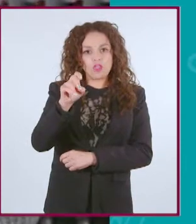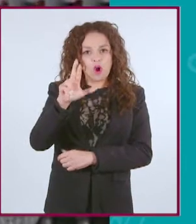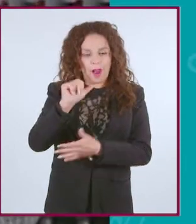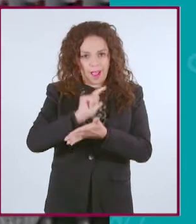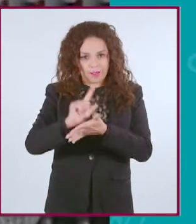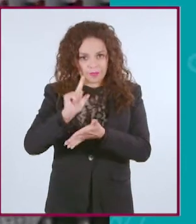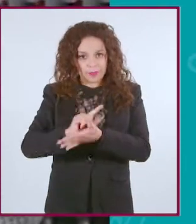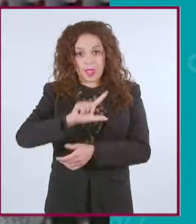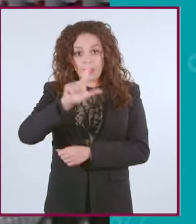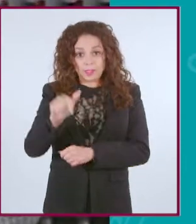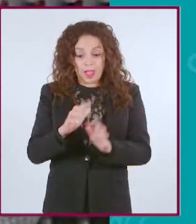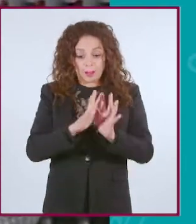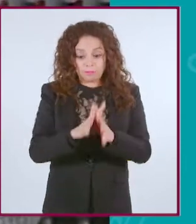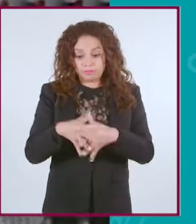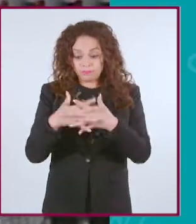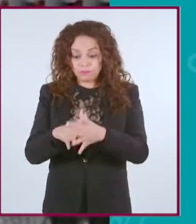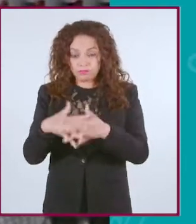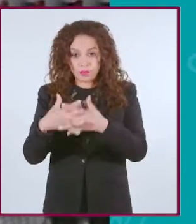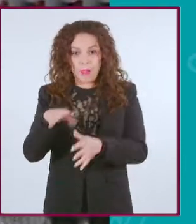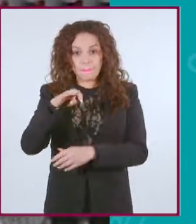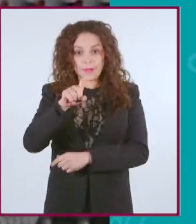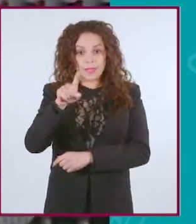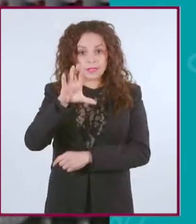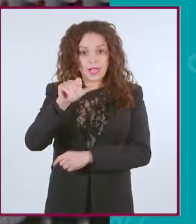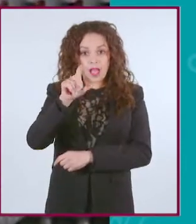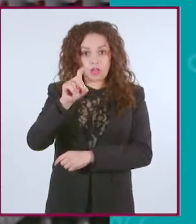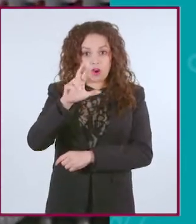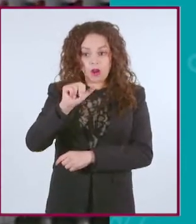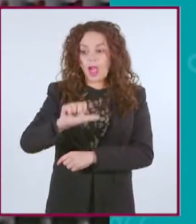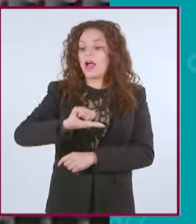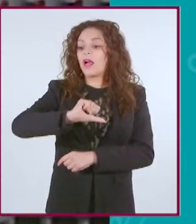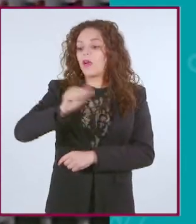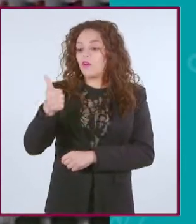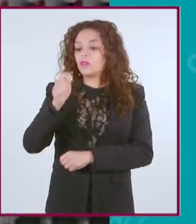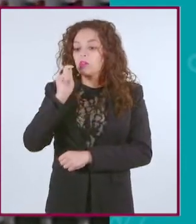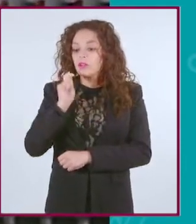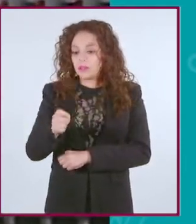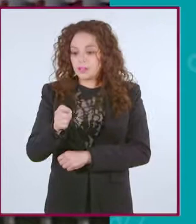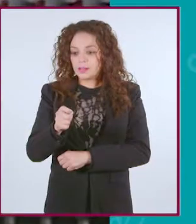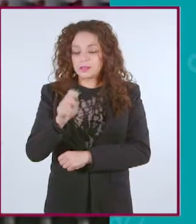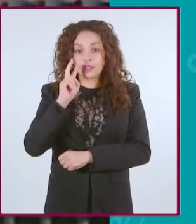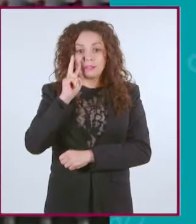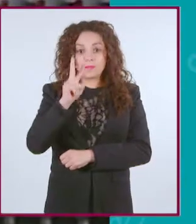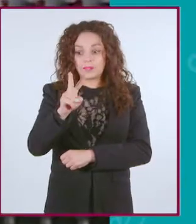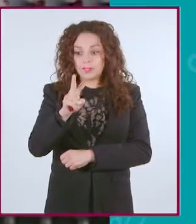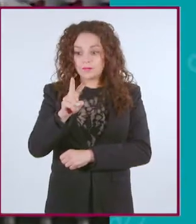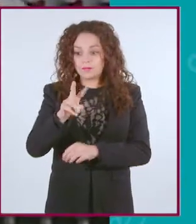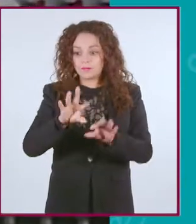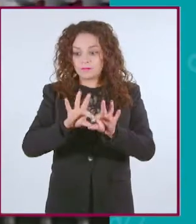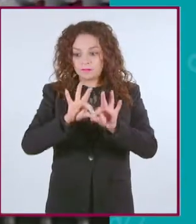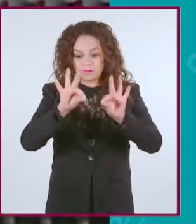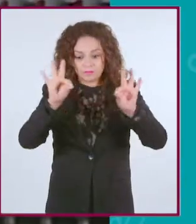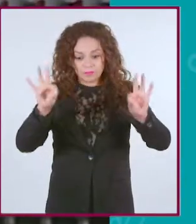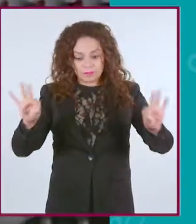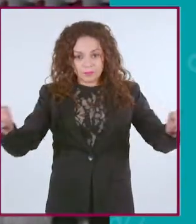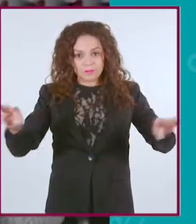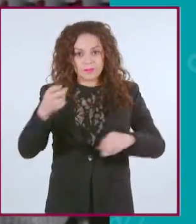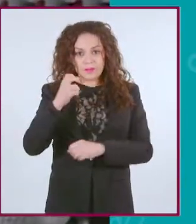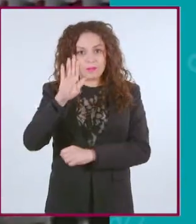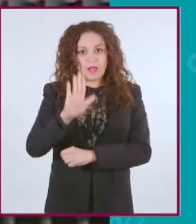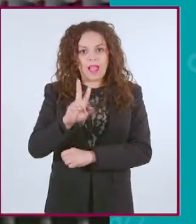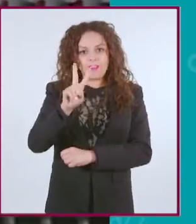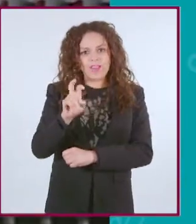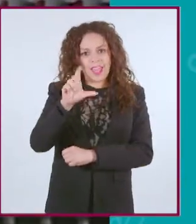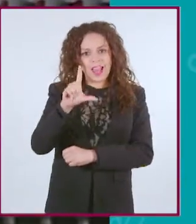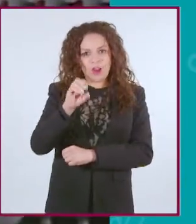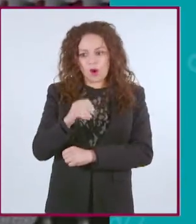la mezcladora para después pasar a la carda, donde nos saca este velo. Después de este velo, por medio